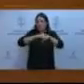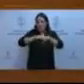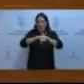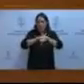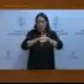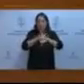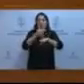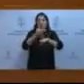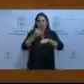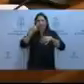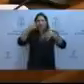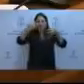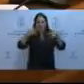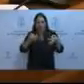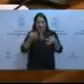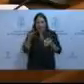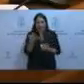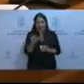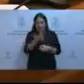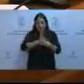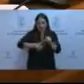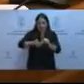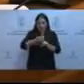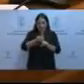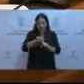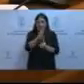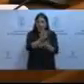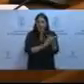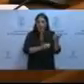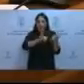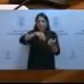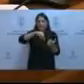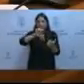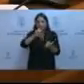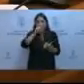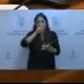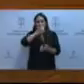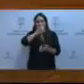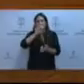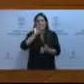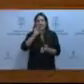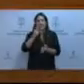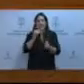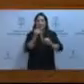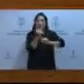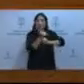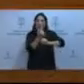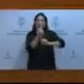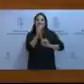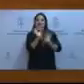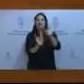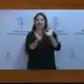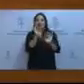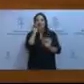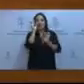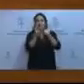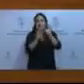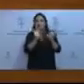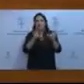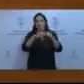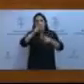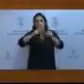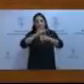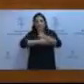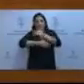con efectividad. Un informe del INE publicado en diciembre de 2015 revela que la tasa de actividad del colectivo de personas con discapacidad